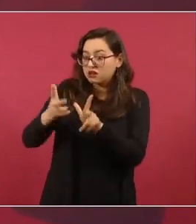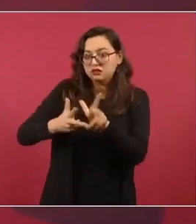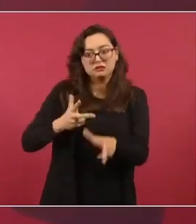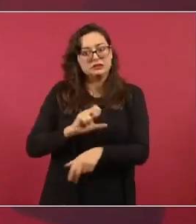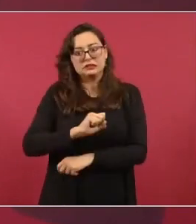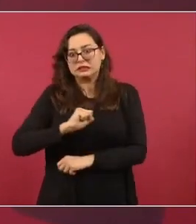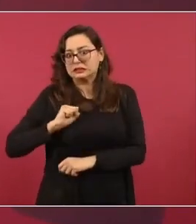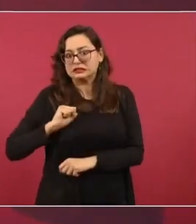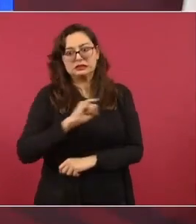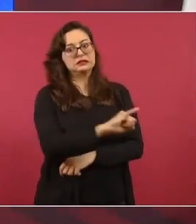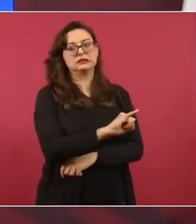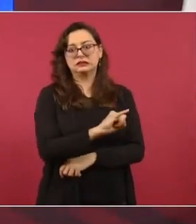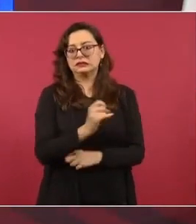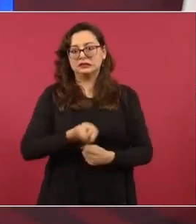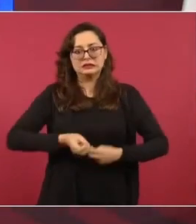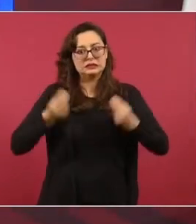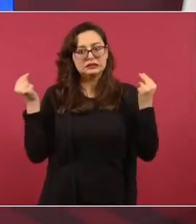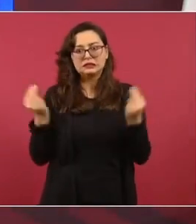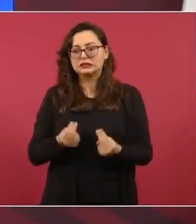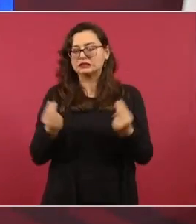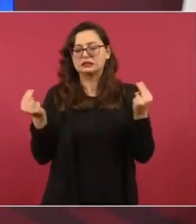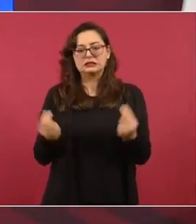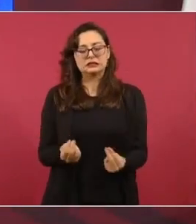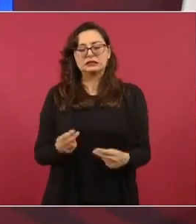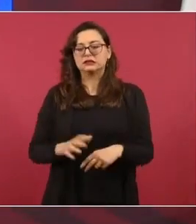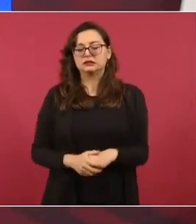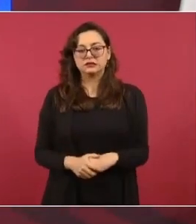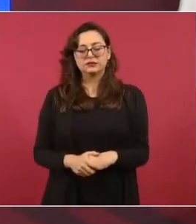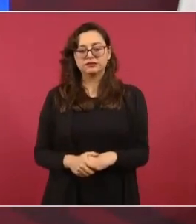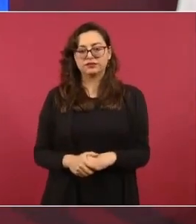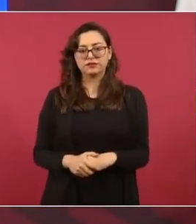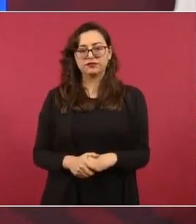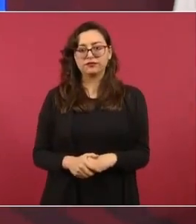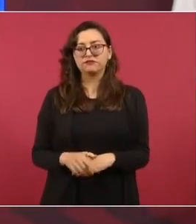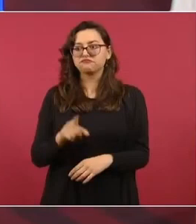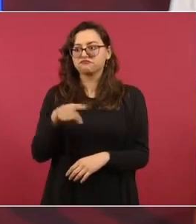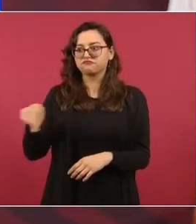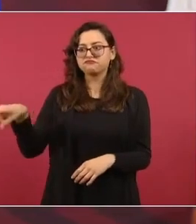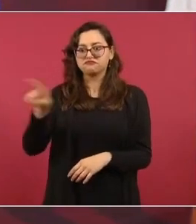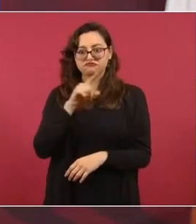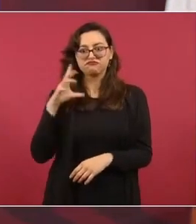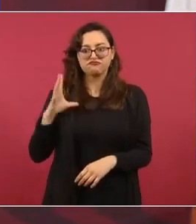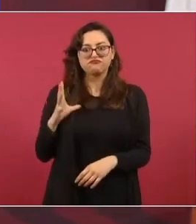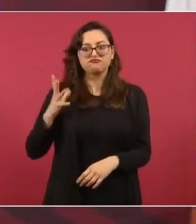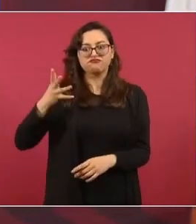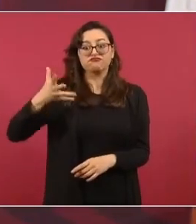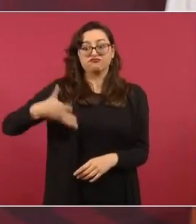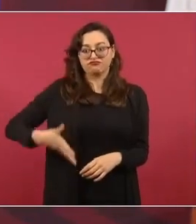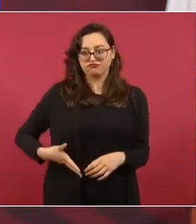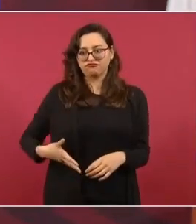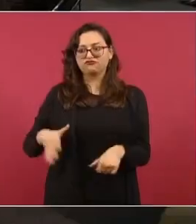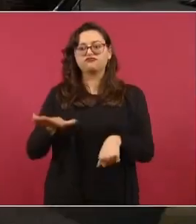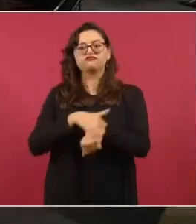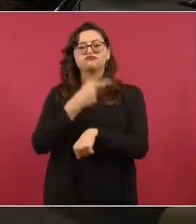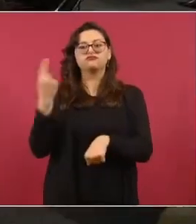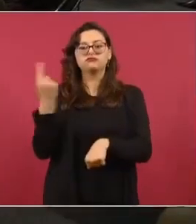se sienten orgullosos. Primero es la recuperación de un pasado